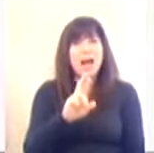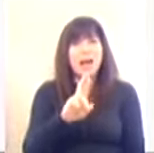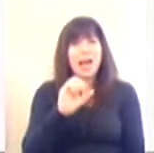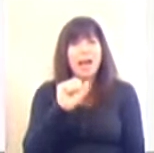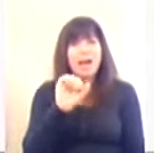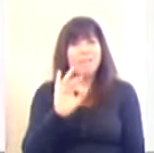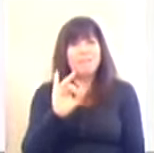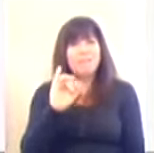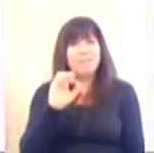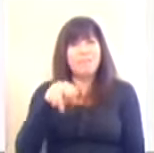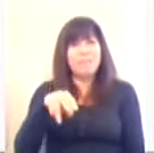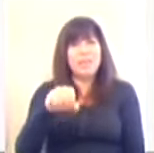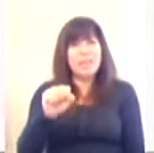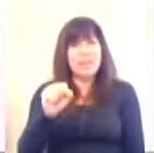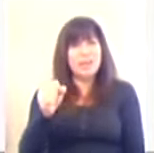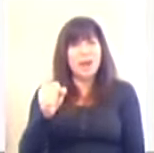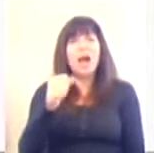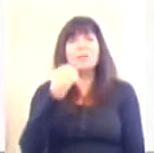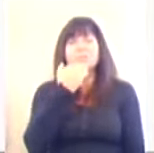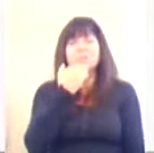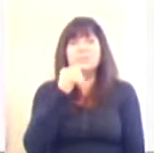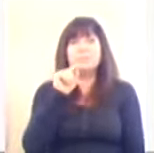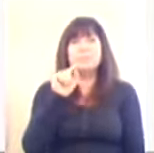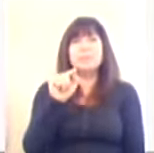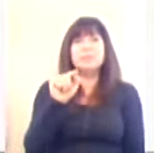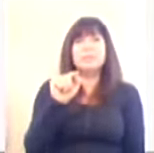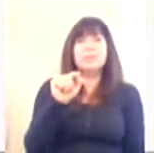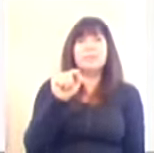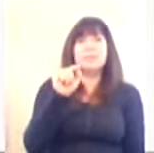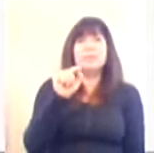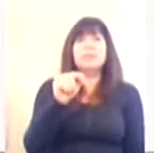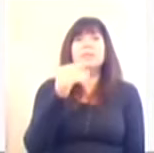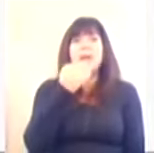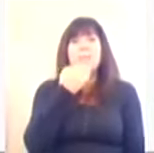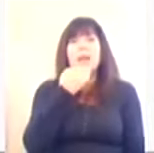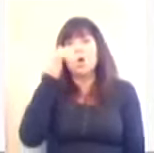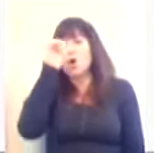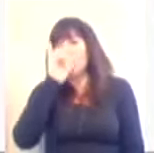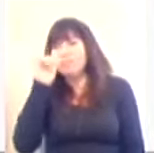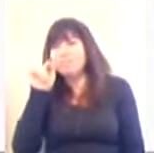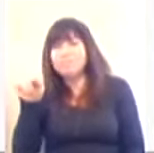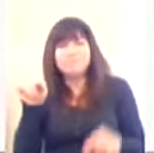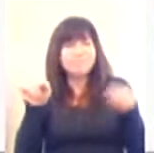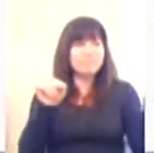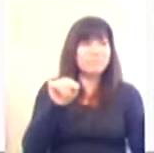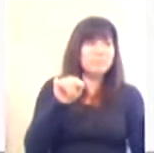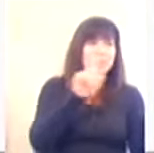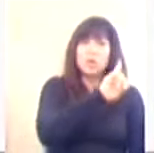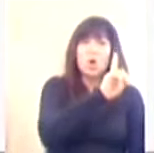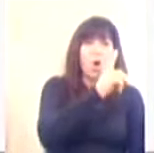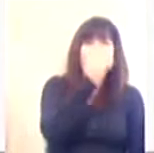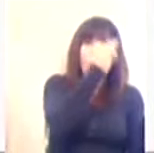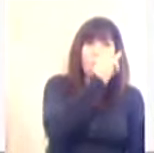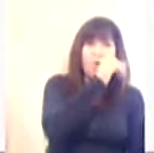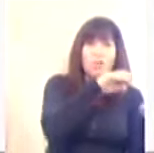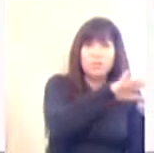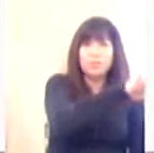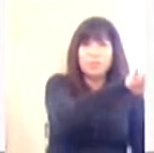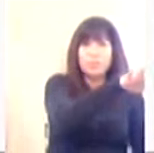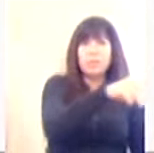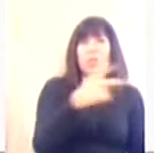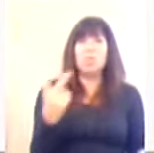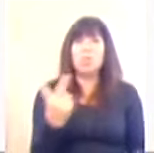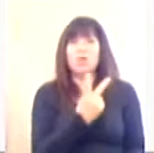esta trayectoria de carbono neutralidad por un lado, pero también de descontaminación, los dos grandes energéticos que van a tener